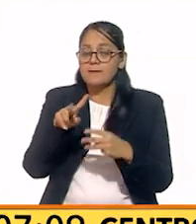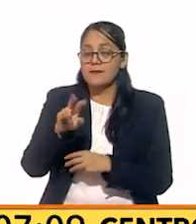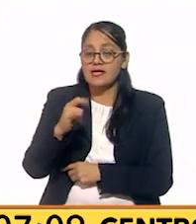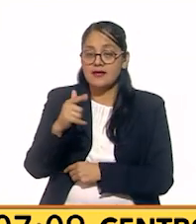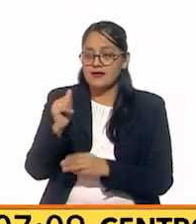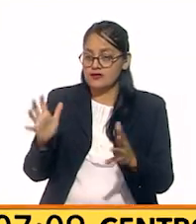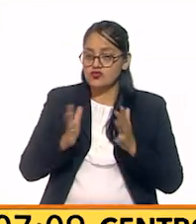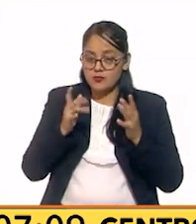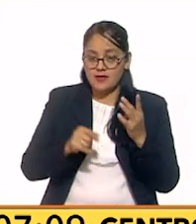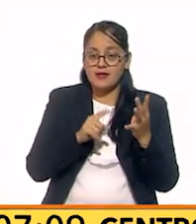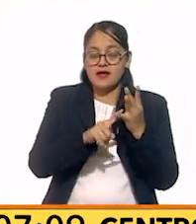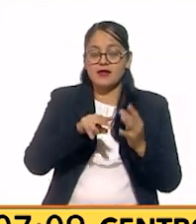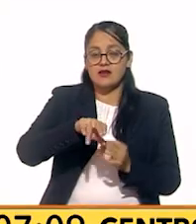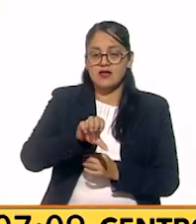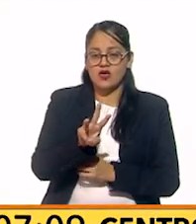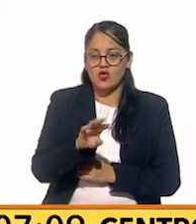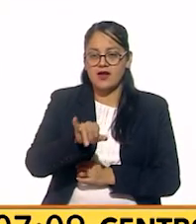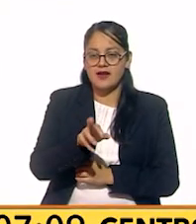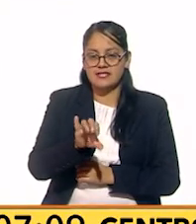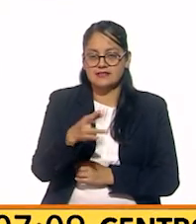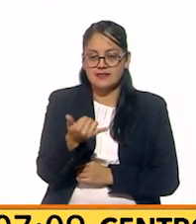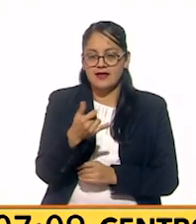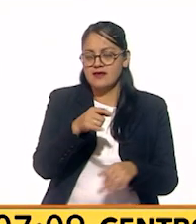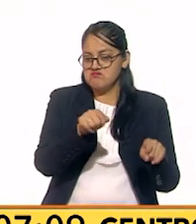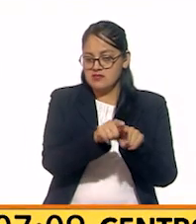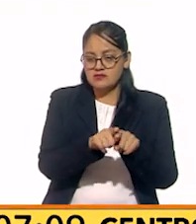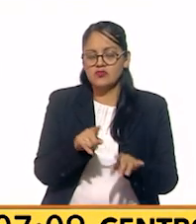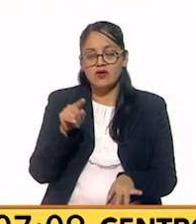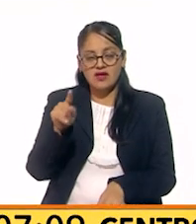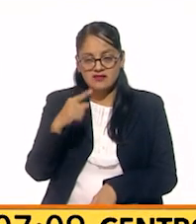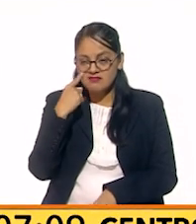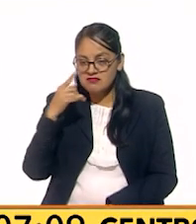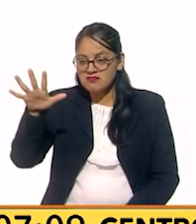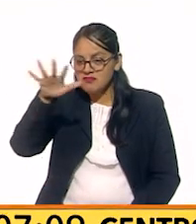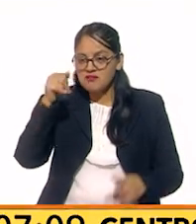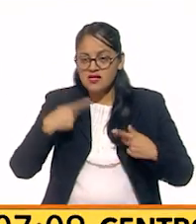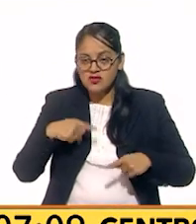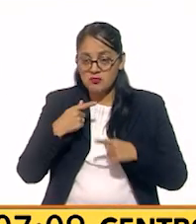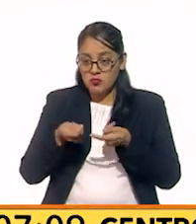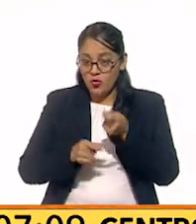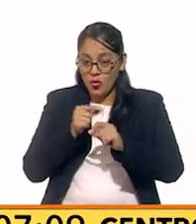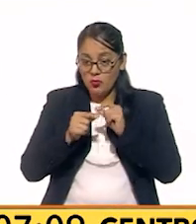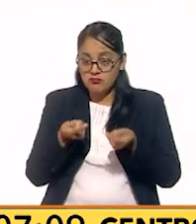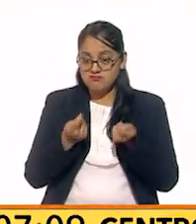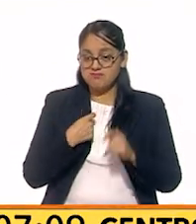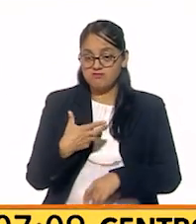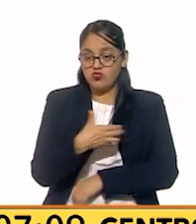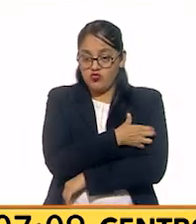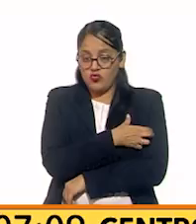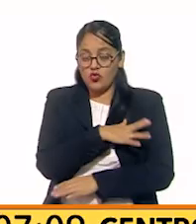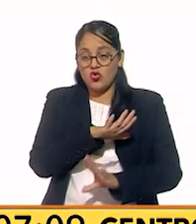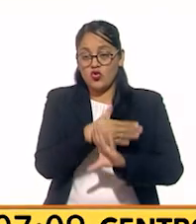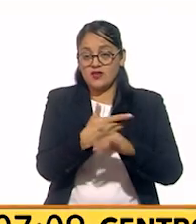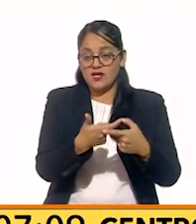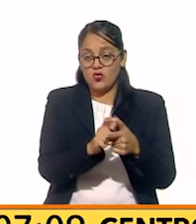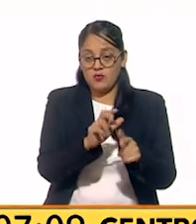voto histórico en Nueva Jersey. En fin, tú ves que la sociedad de Estados Unidos se está empoderando cada vez más contra